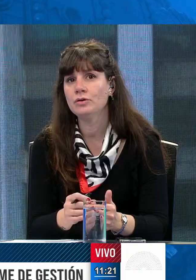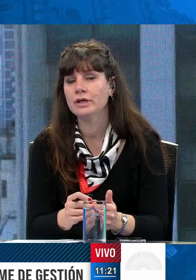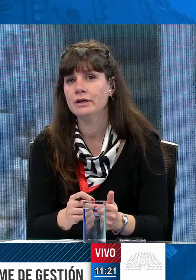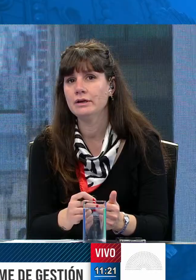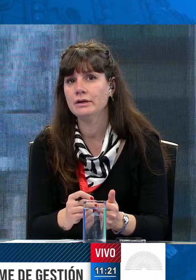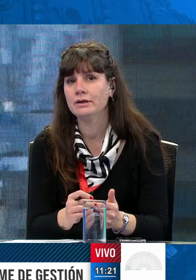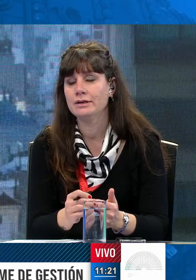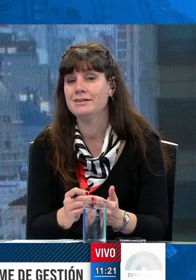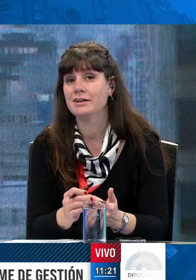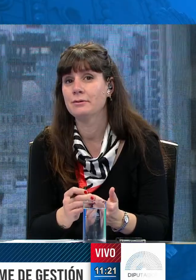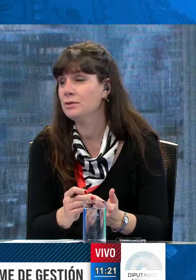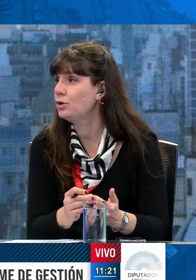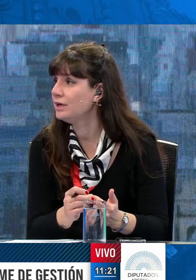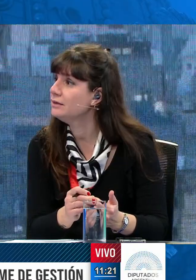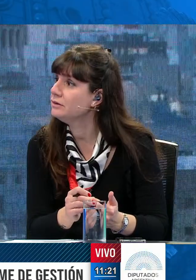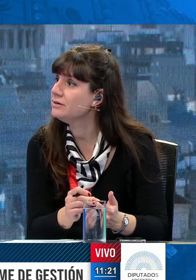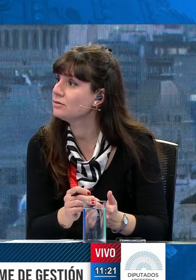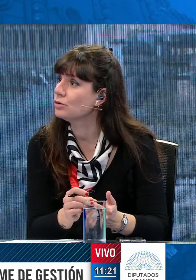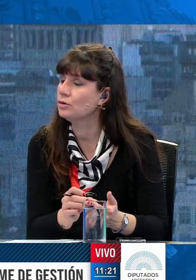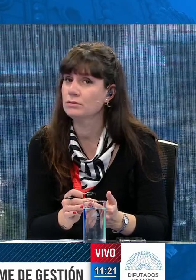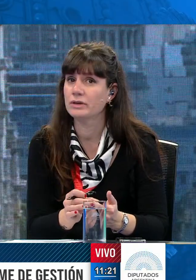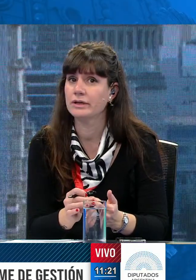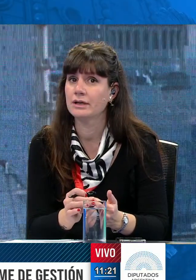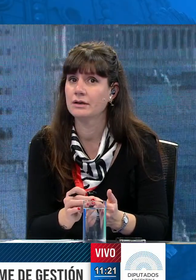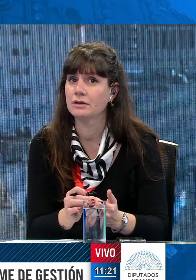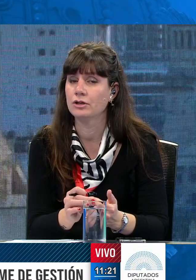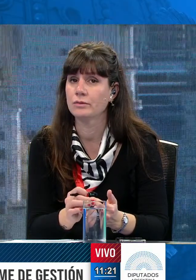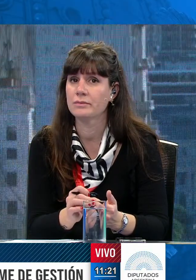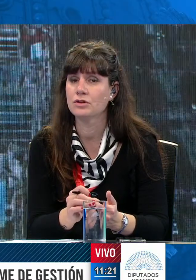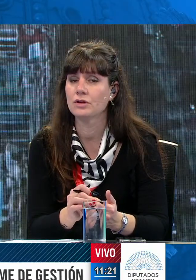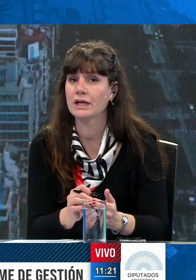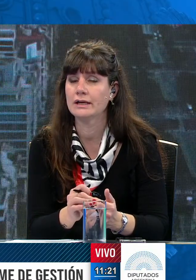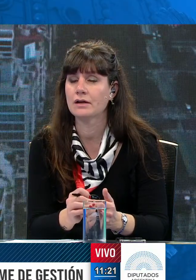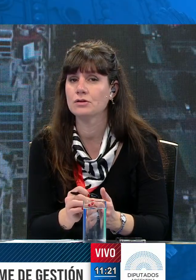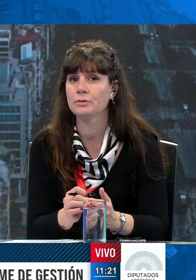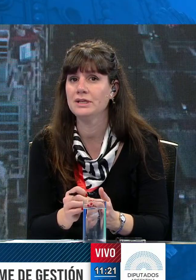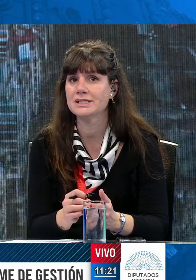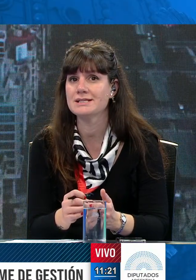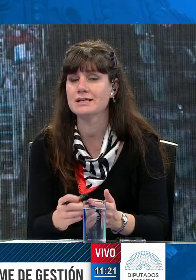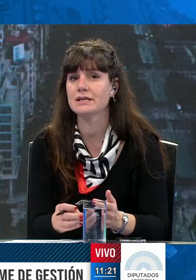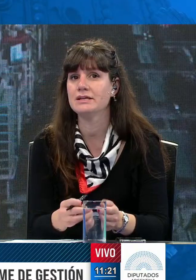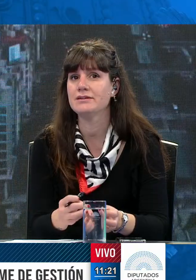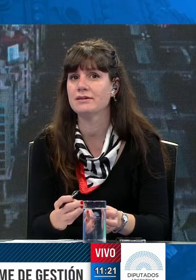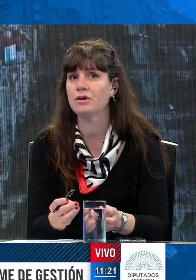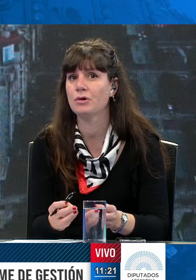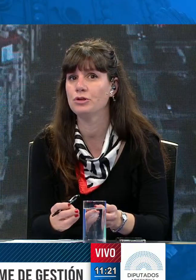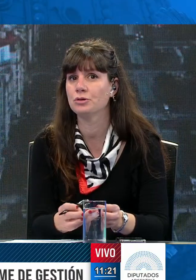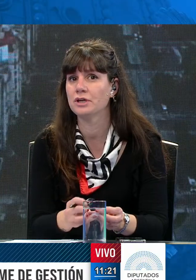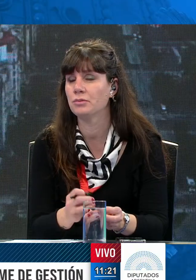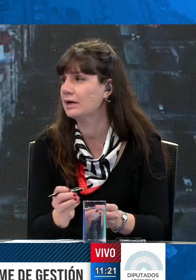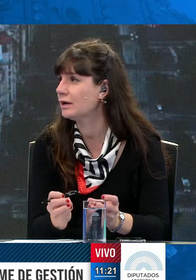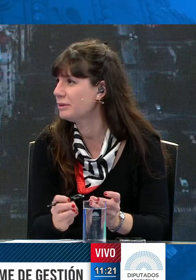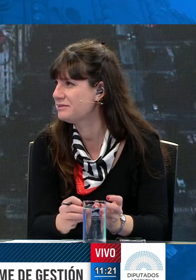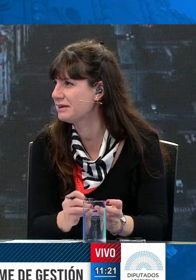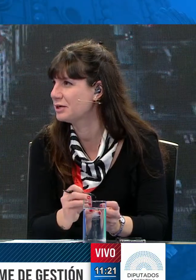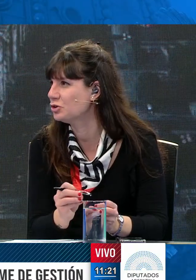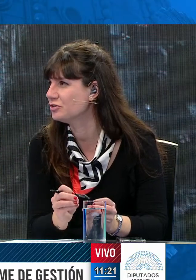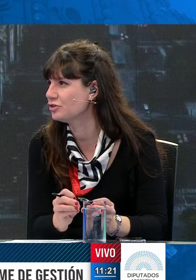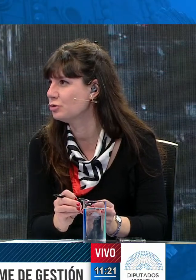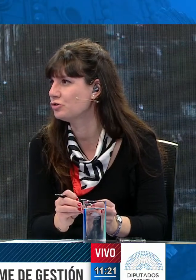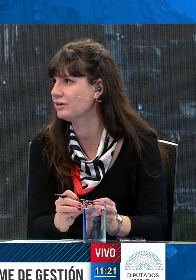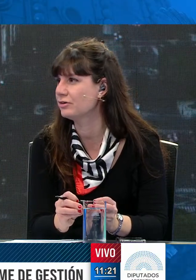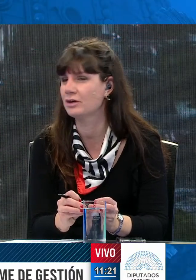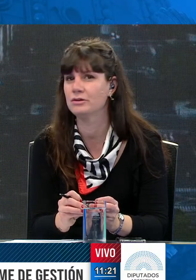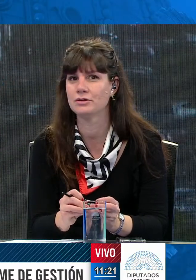Españolo intervenimos la ANDIS con el nombramiento de Alejandro Vilches e iniciamos auditoría, porque acá parece que todo